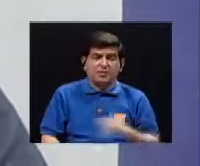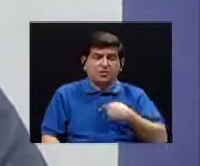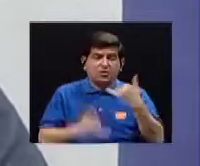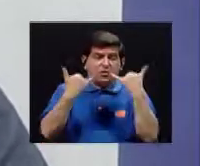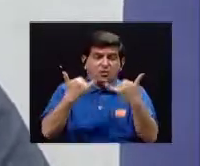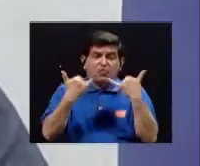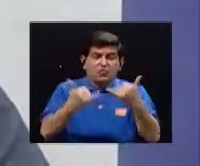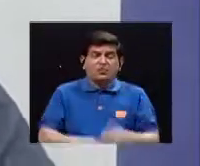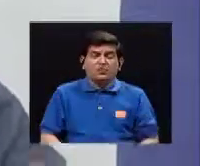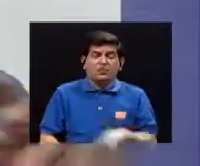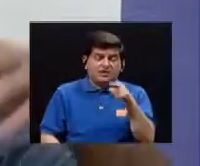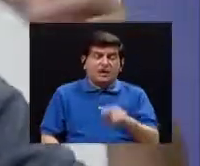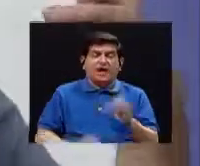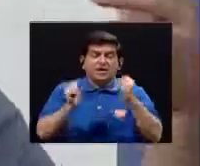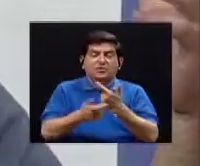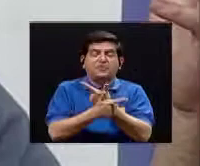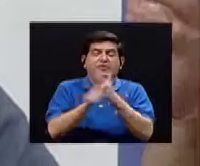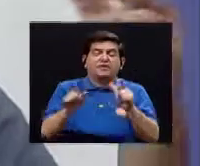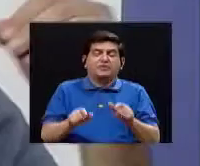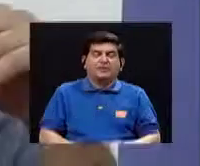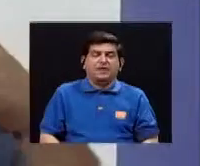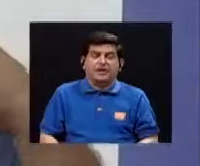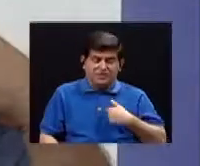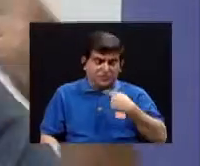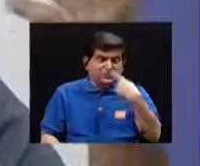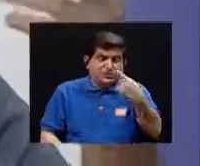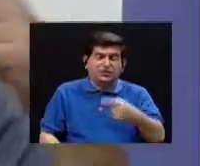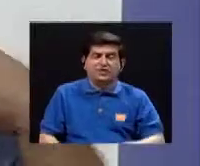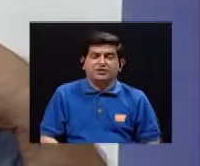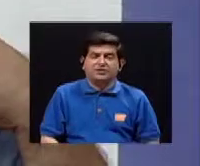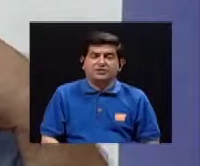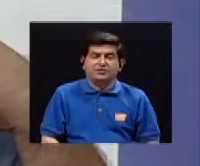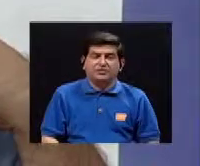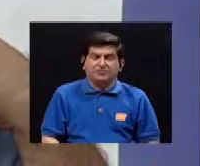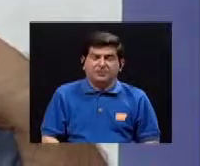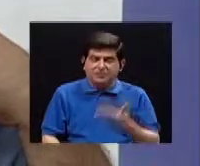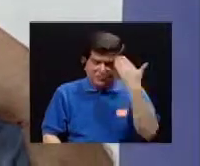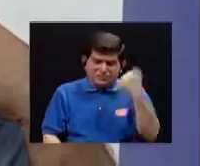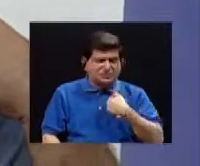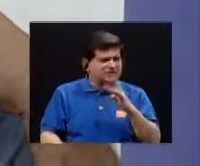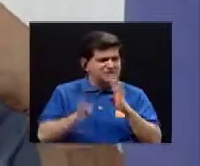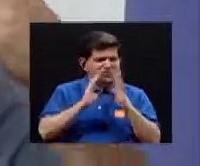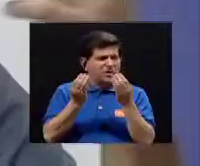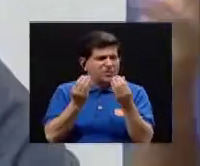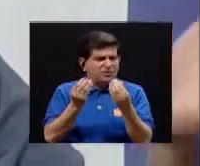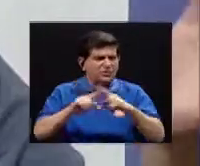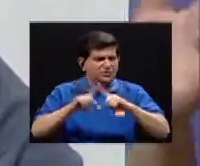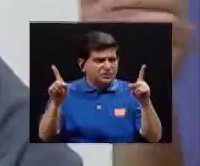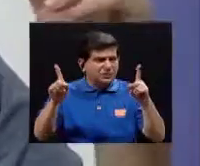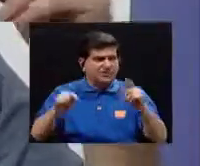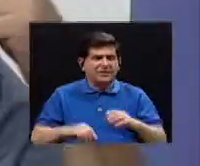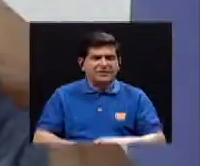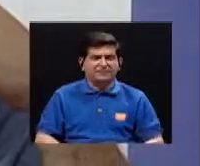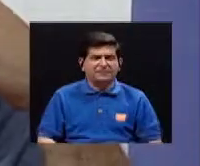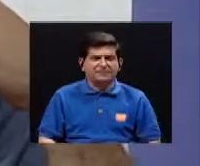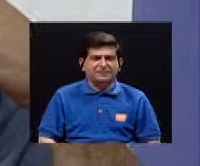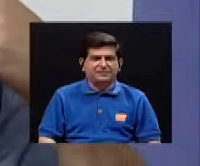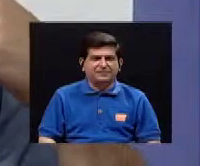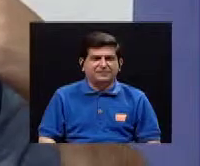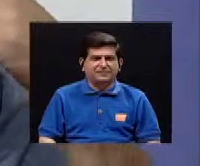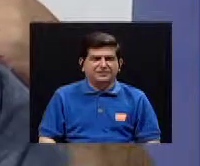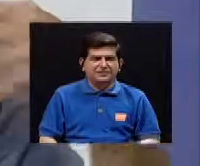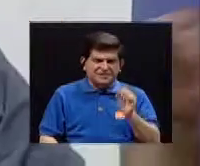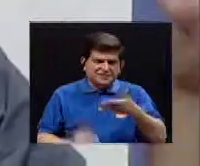suelta humo no sea esto es lo que yo digo bueno entonces si no nos decimos y extendiendo mucho pero sí sí